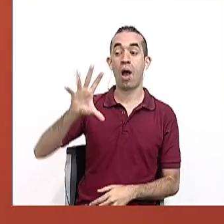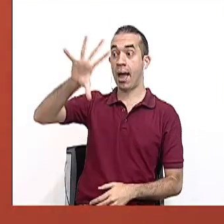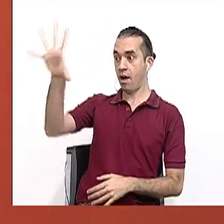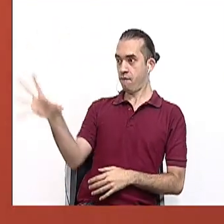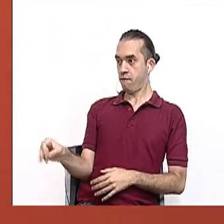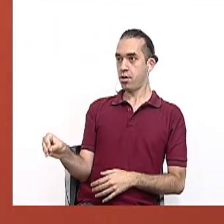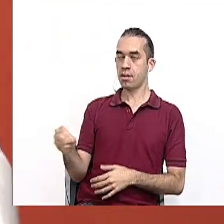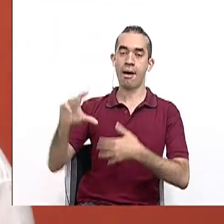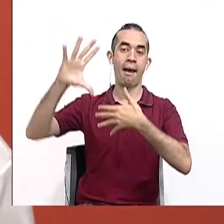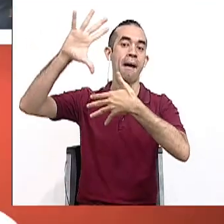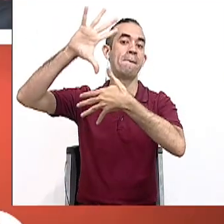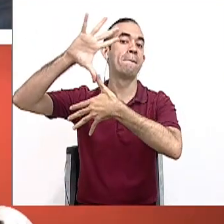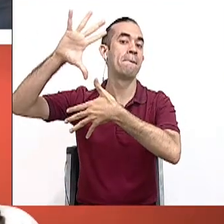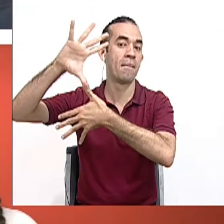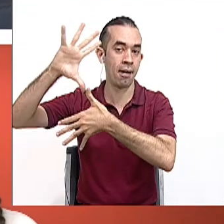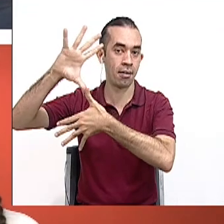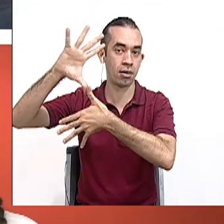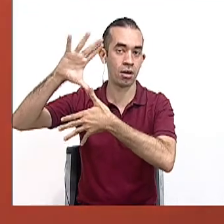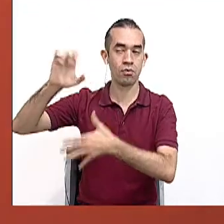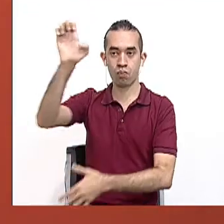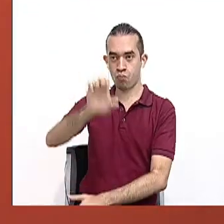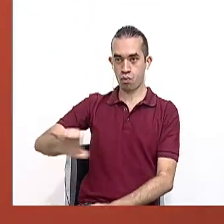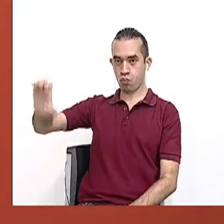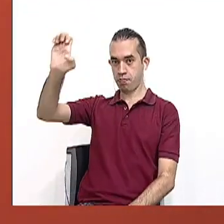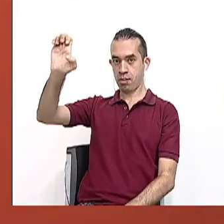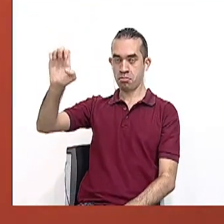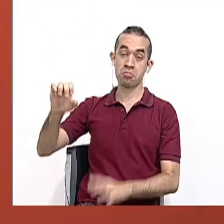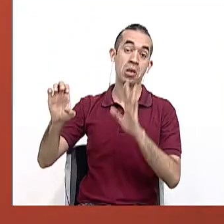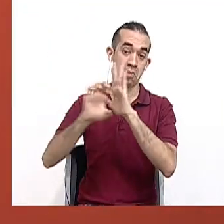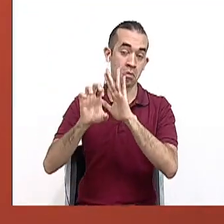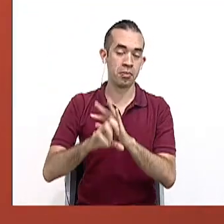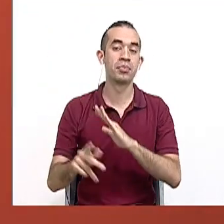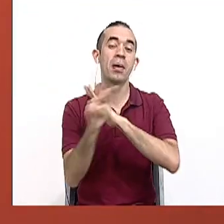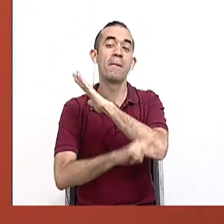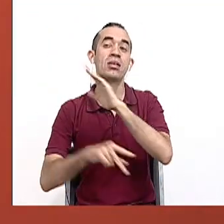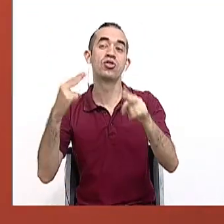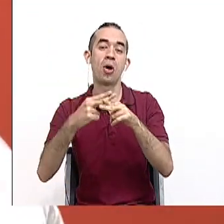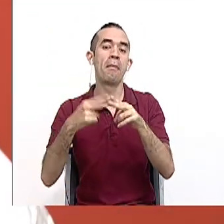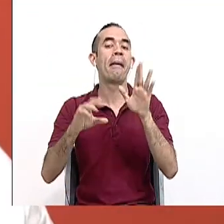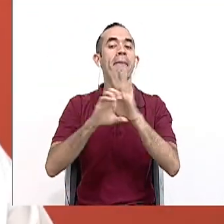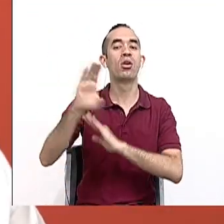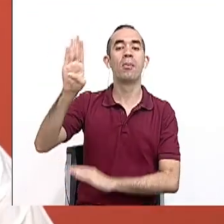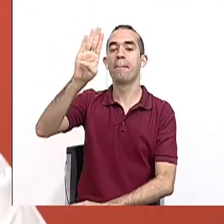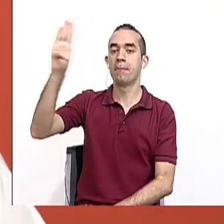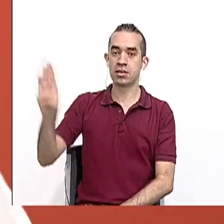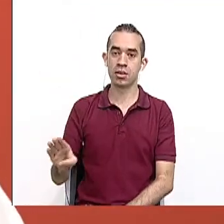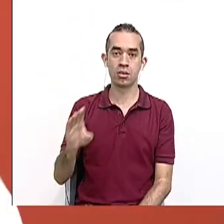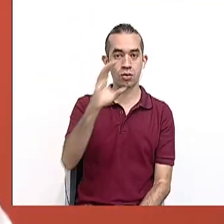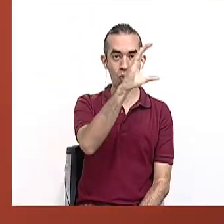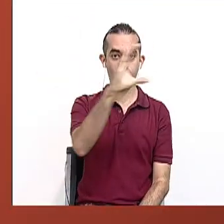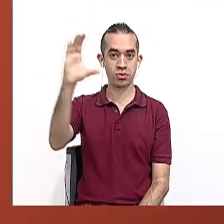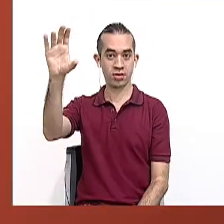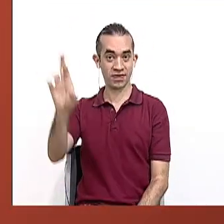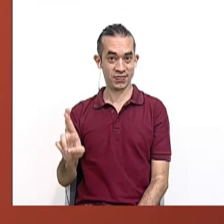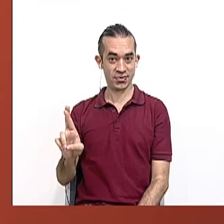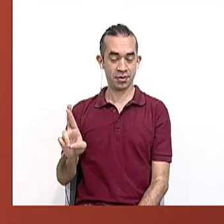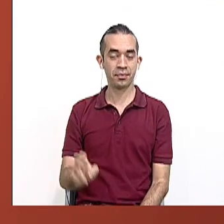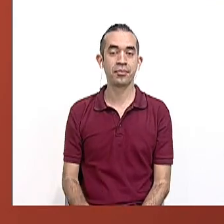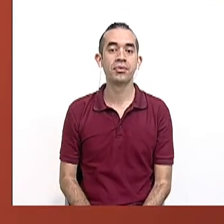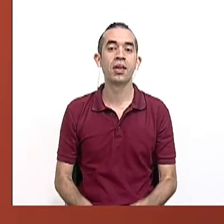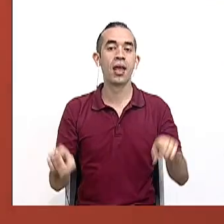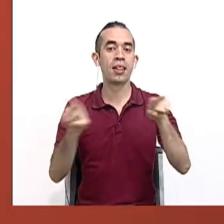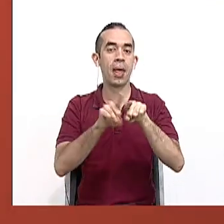África, América o Europa. Los nombres de los países como Brasil o Costa Rica. También